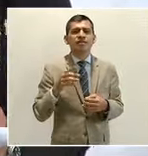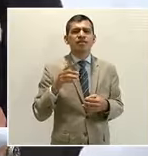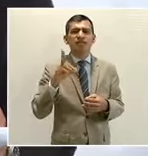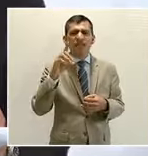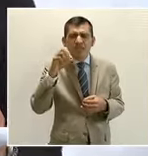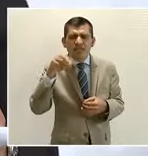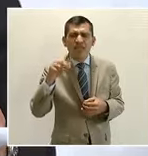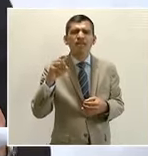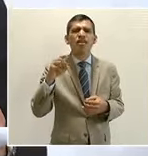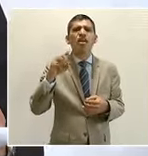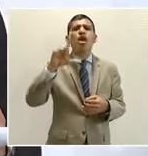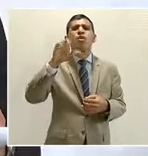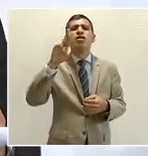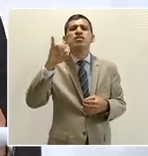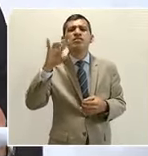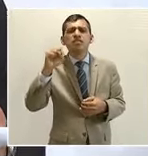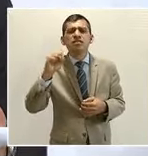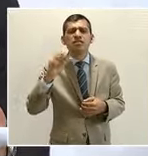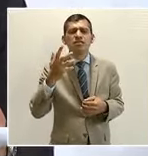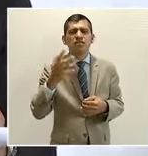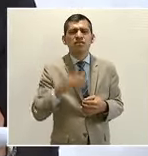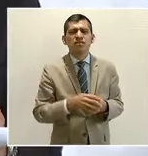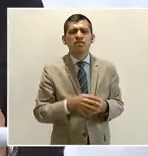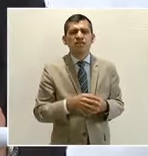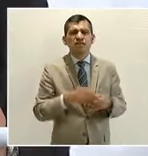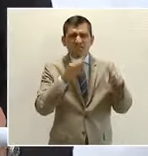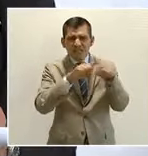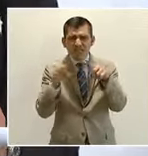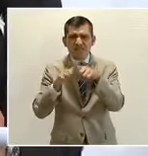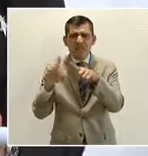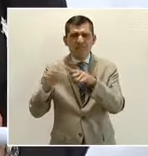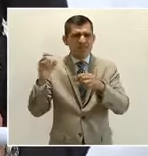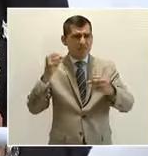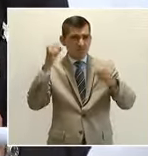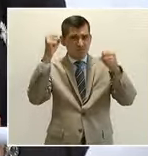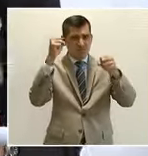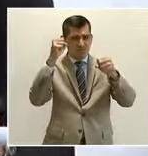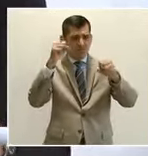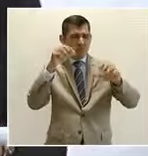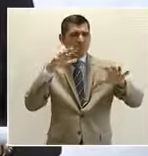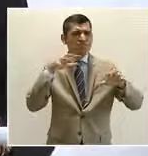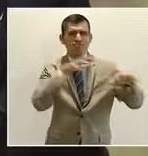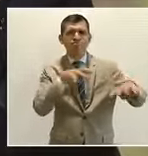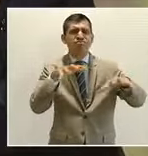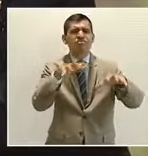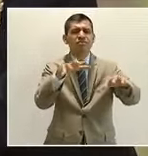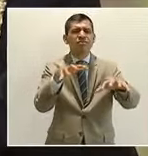Luther King como luchaban